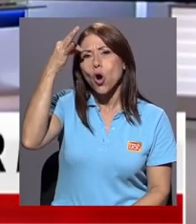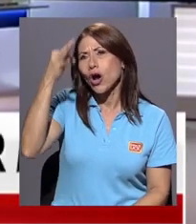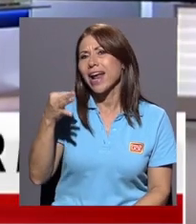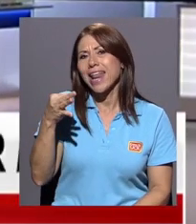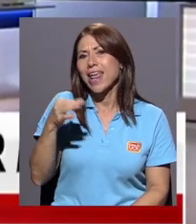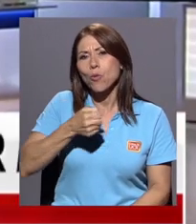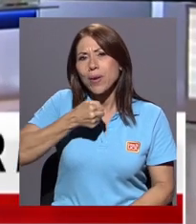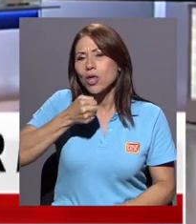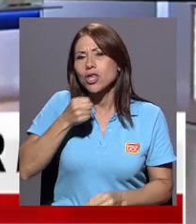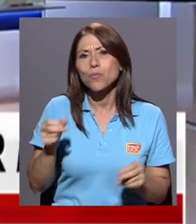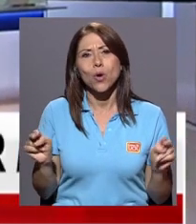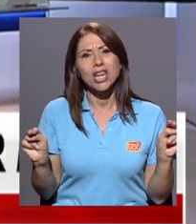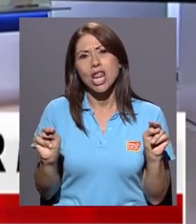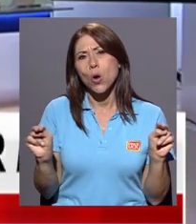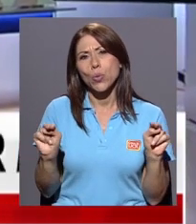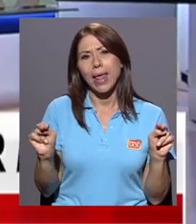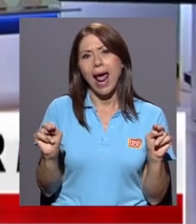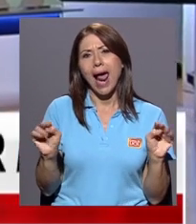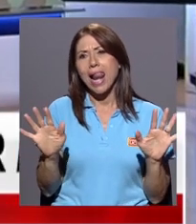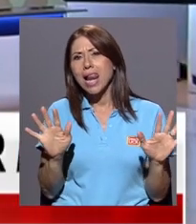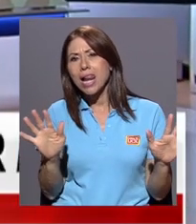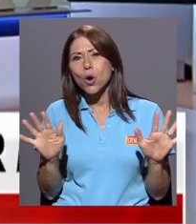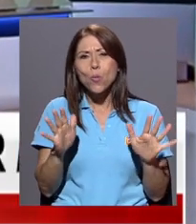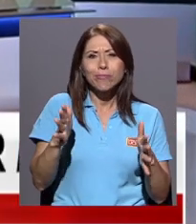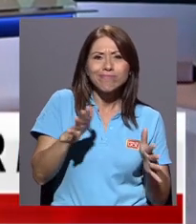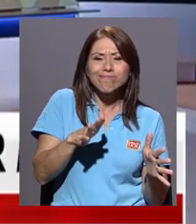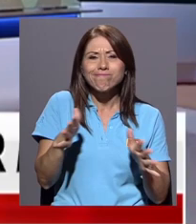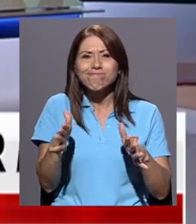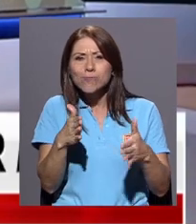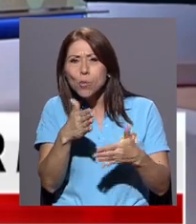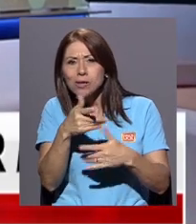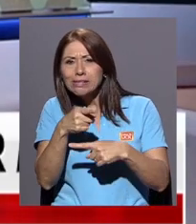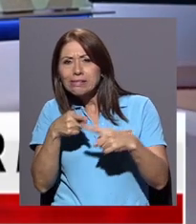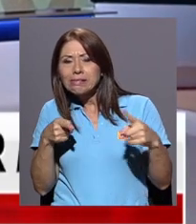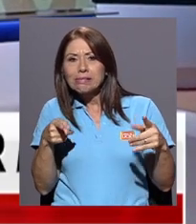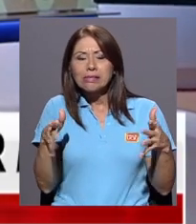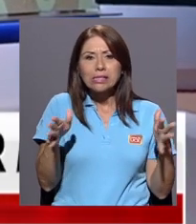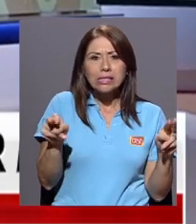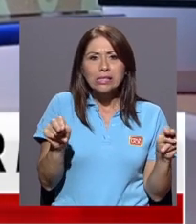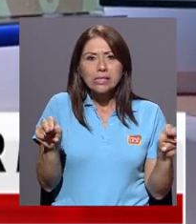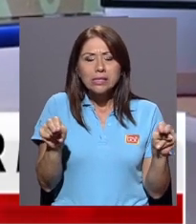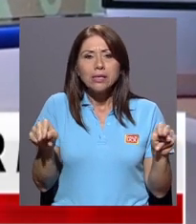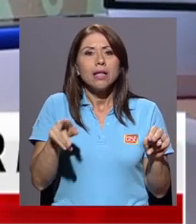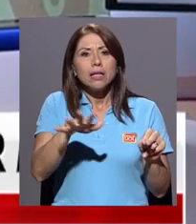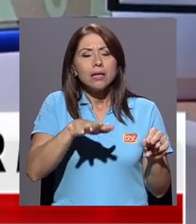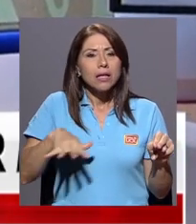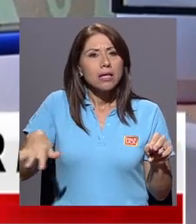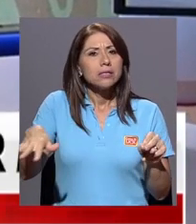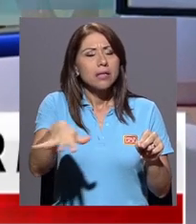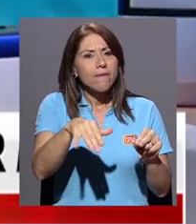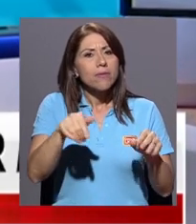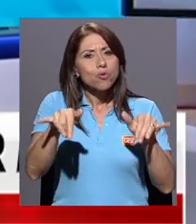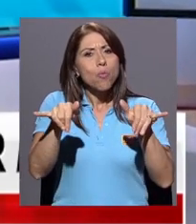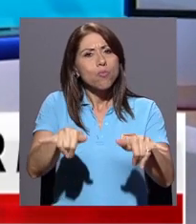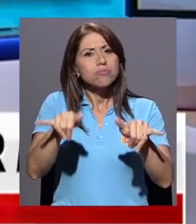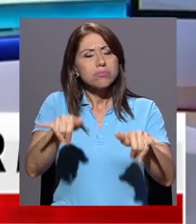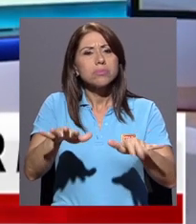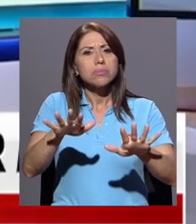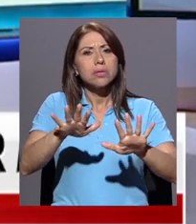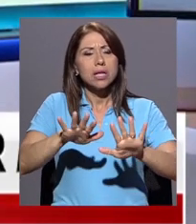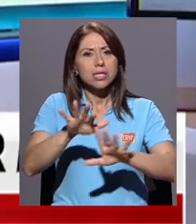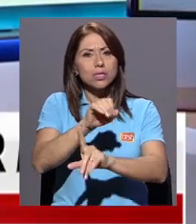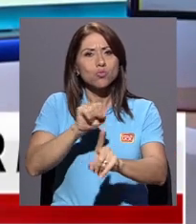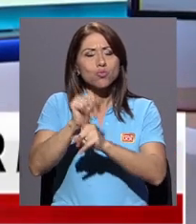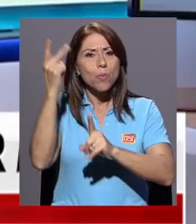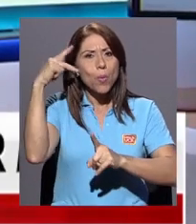ver, neutral o imparcial o situado en el medio, cree en un periodismo totalmente ubicado en un lugar del espectro político y de